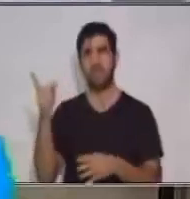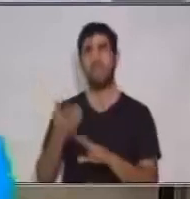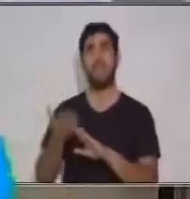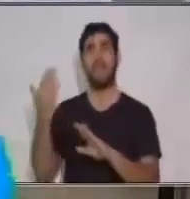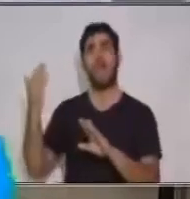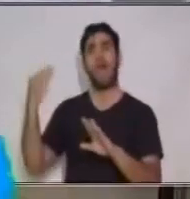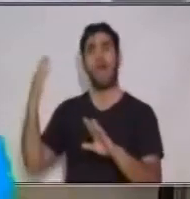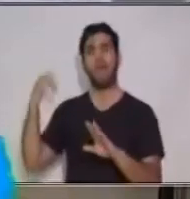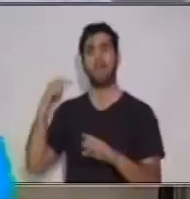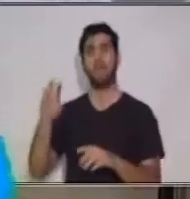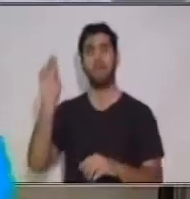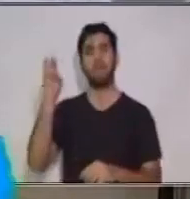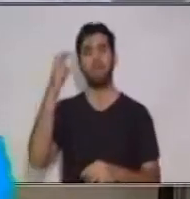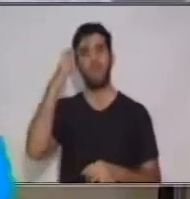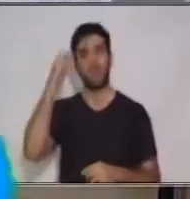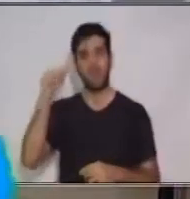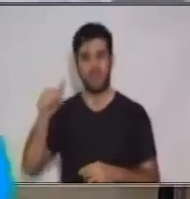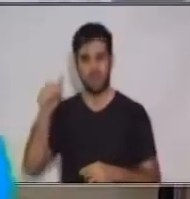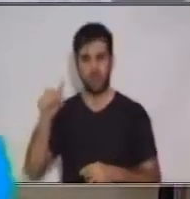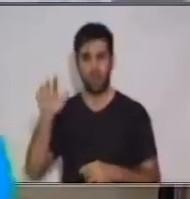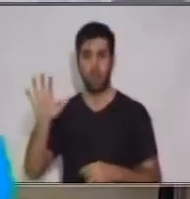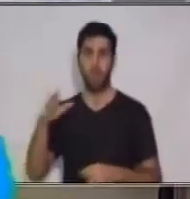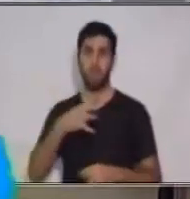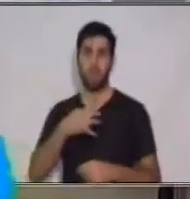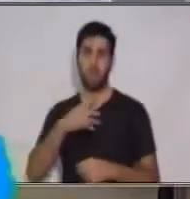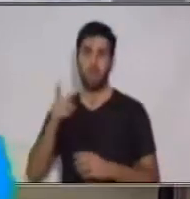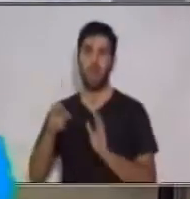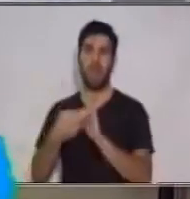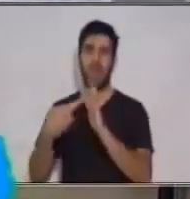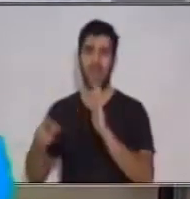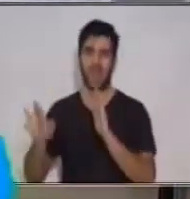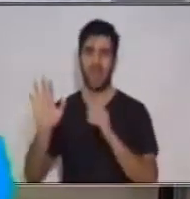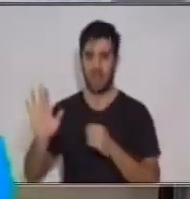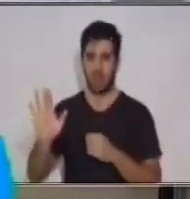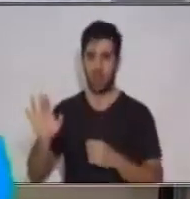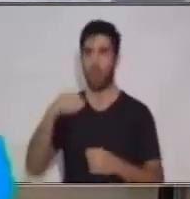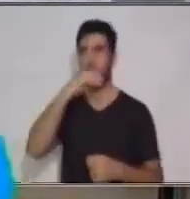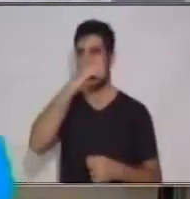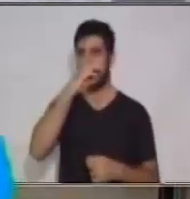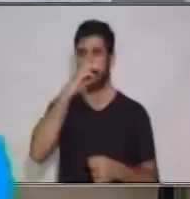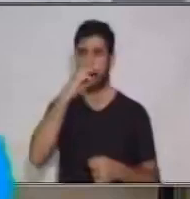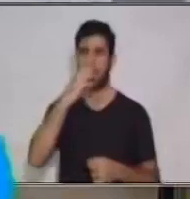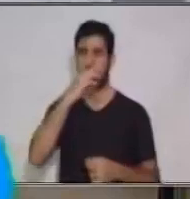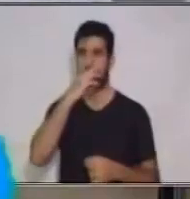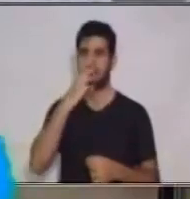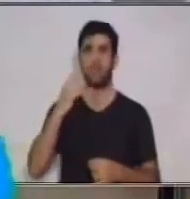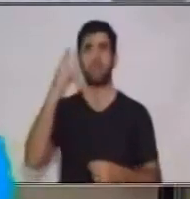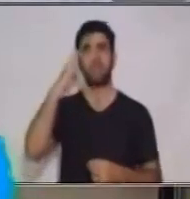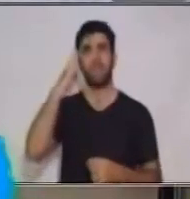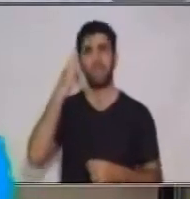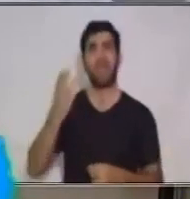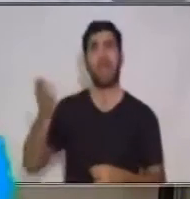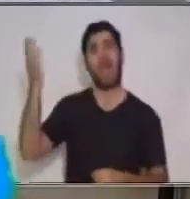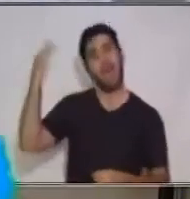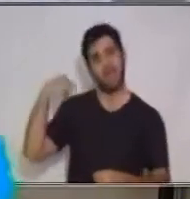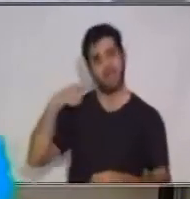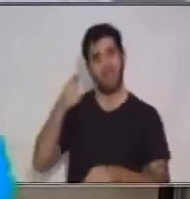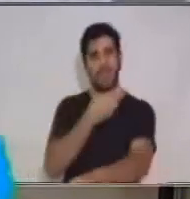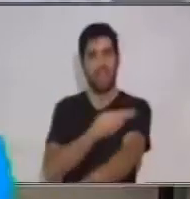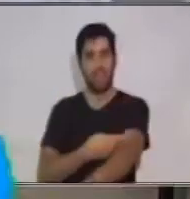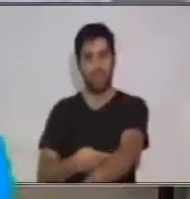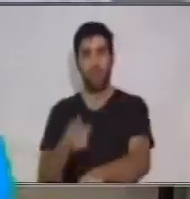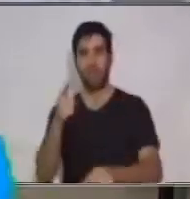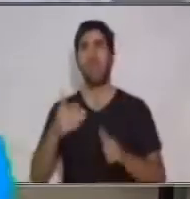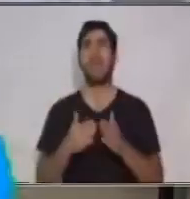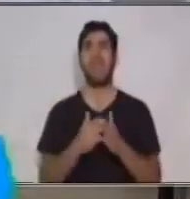a un sistema político teocrático o religioso, ¿sí? Recordemos, si hablamos sobre historia, en